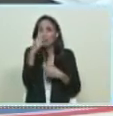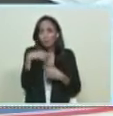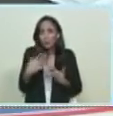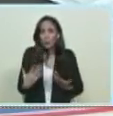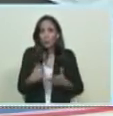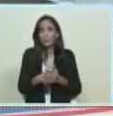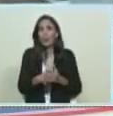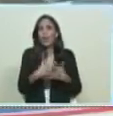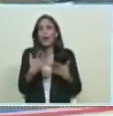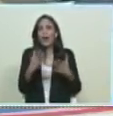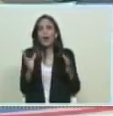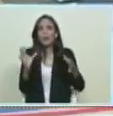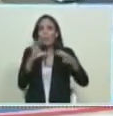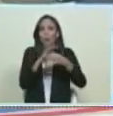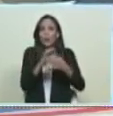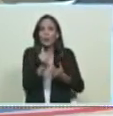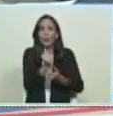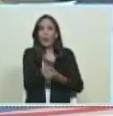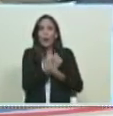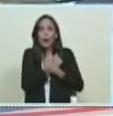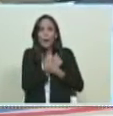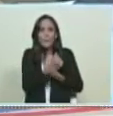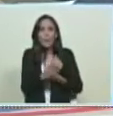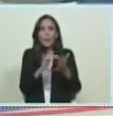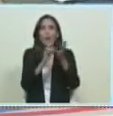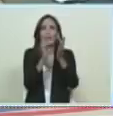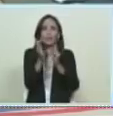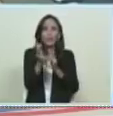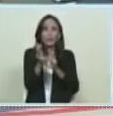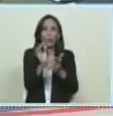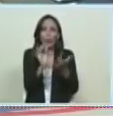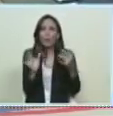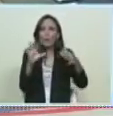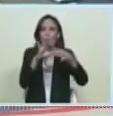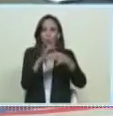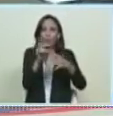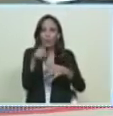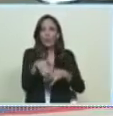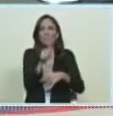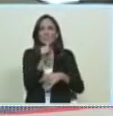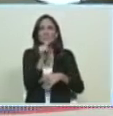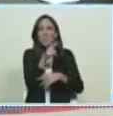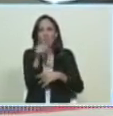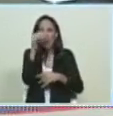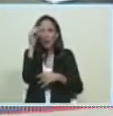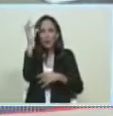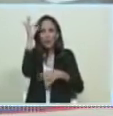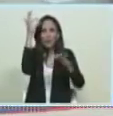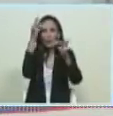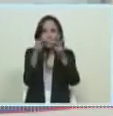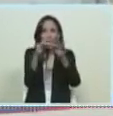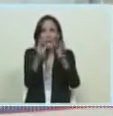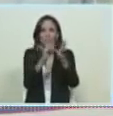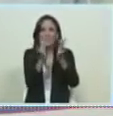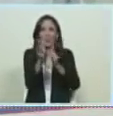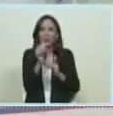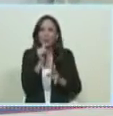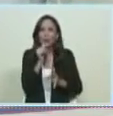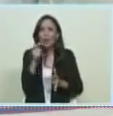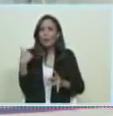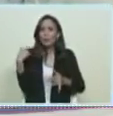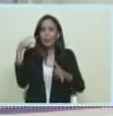eminentemente cristiana. ¿Quiénes son cristianos aquí? ¿Quiénes creen en Cristo? Yo